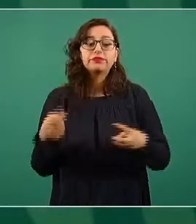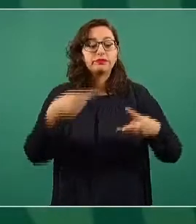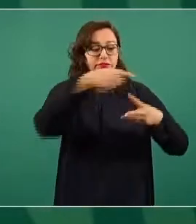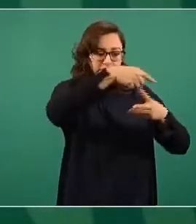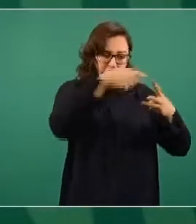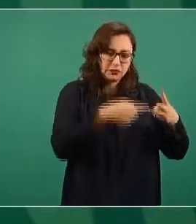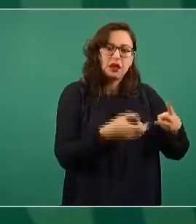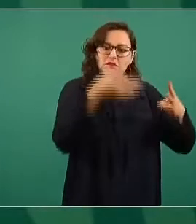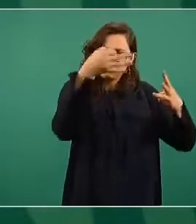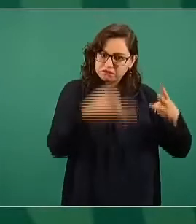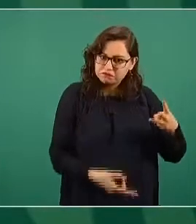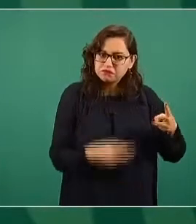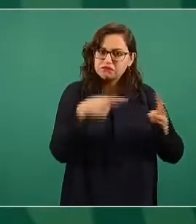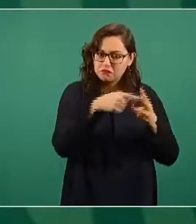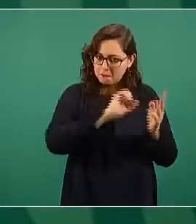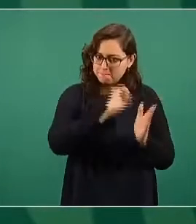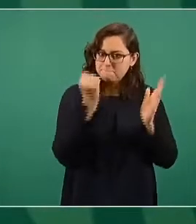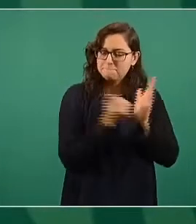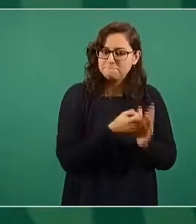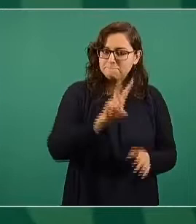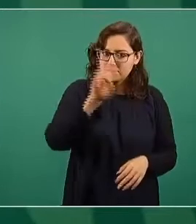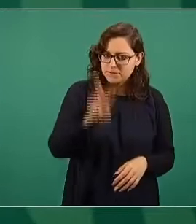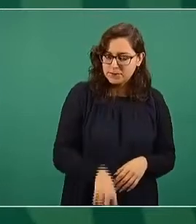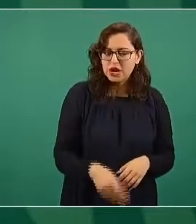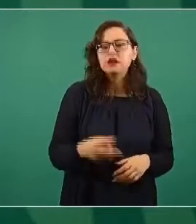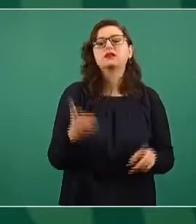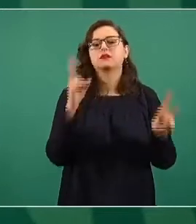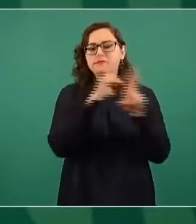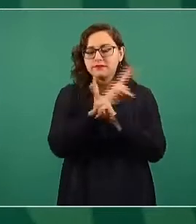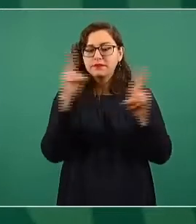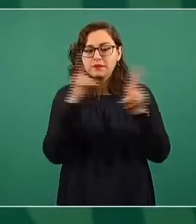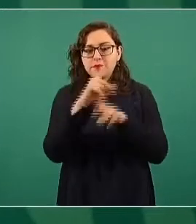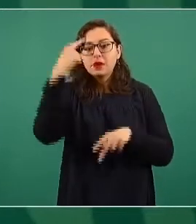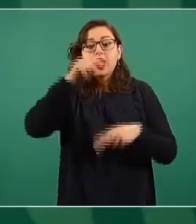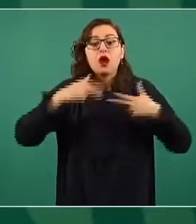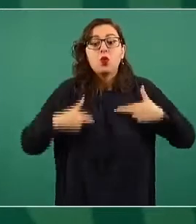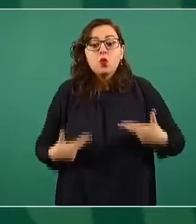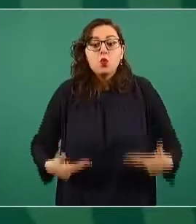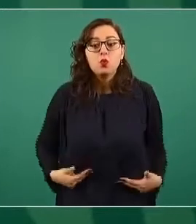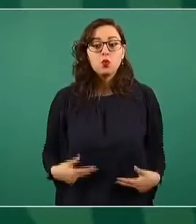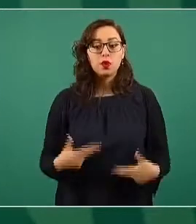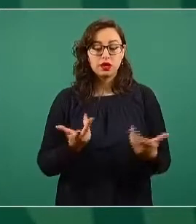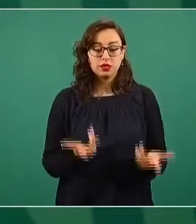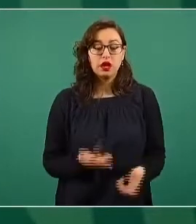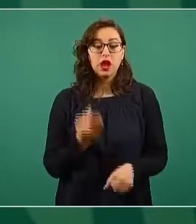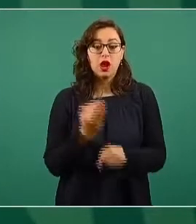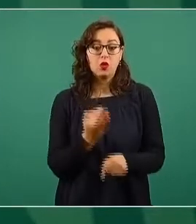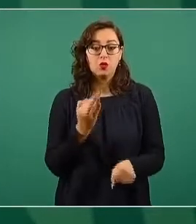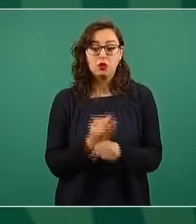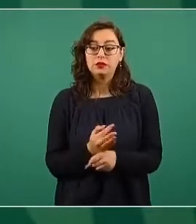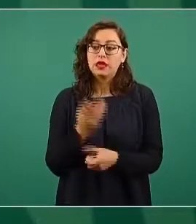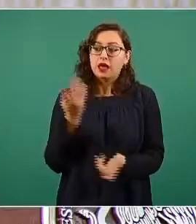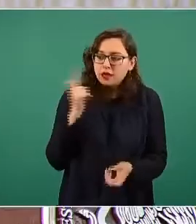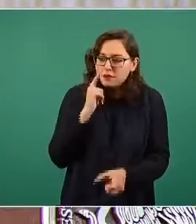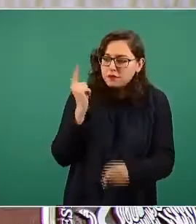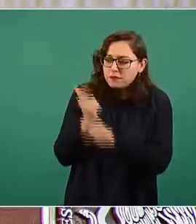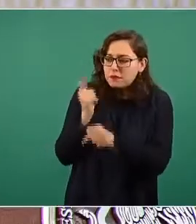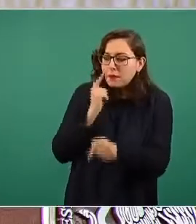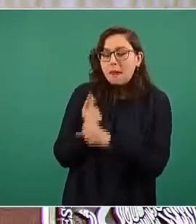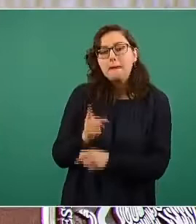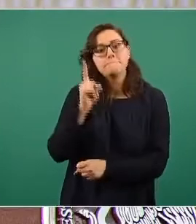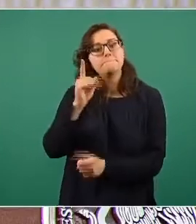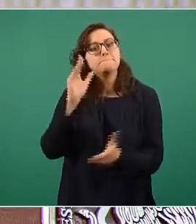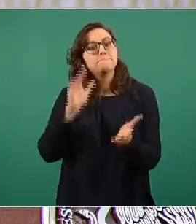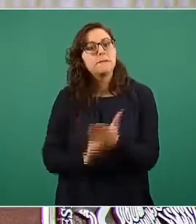marcas de oxígeno medicinal en nuestro país. Hasta ahorita 1,200 perfiles de Facebook han sido bajados